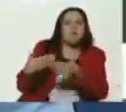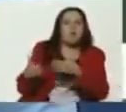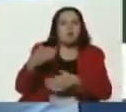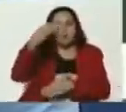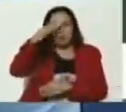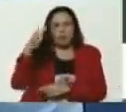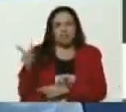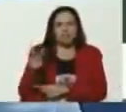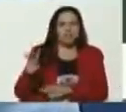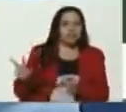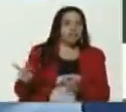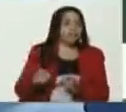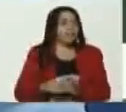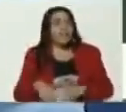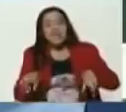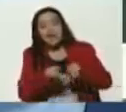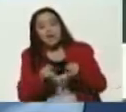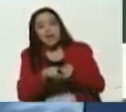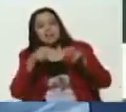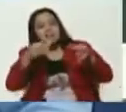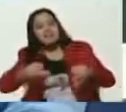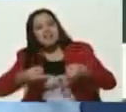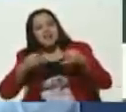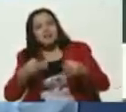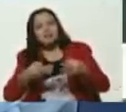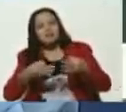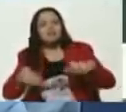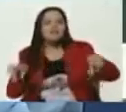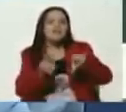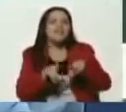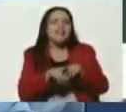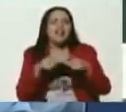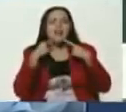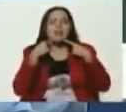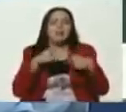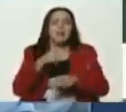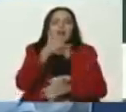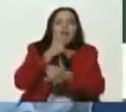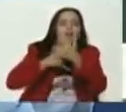tendrán siempre el mismo destino, van a seguir fracasando.